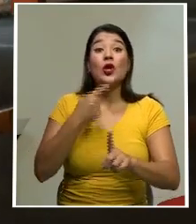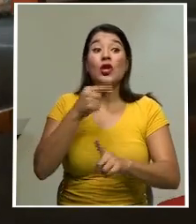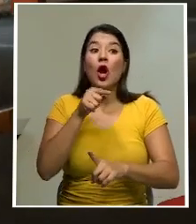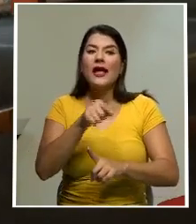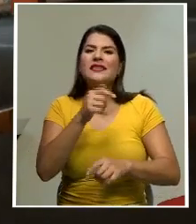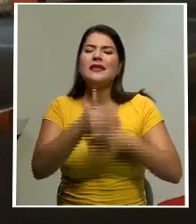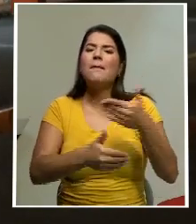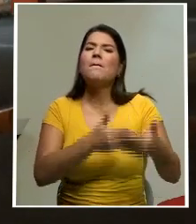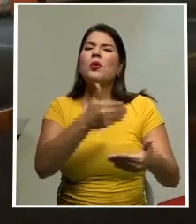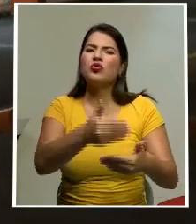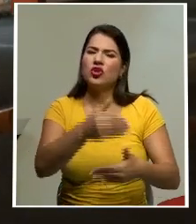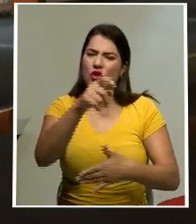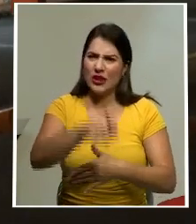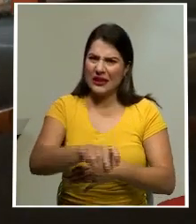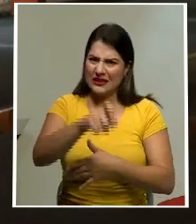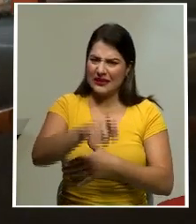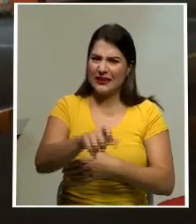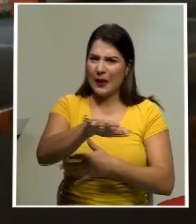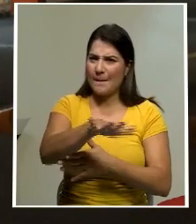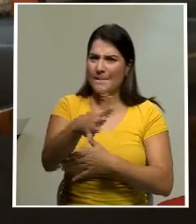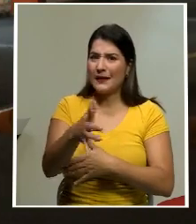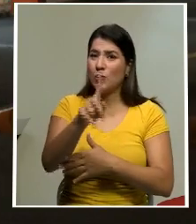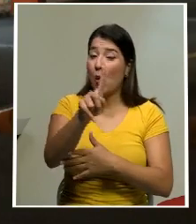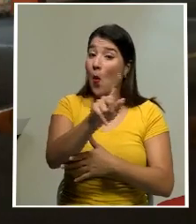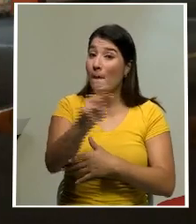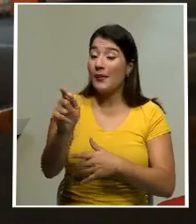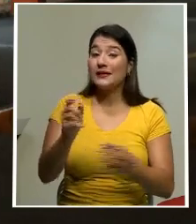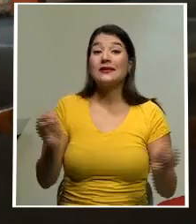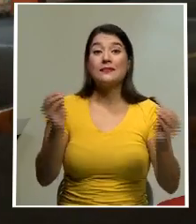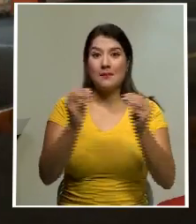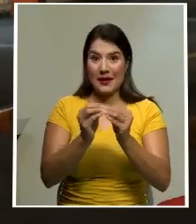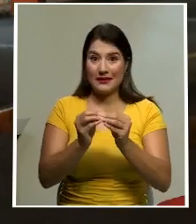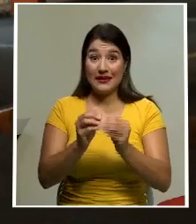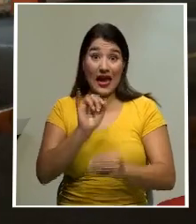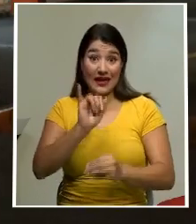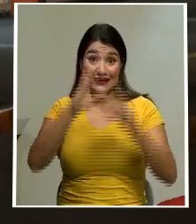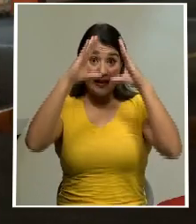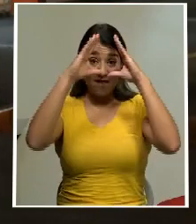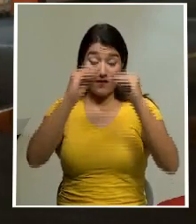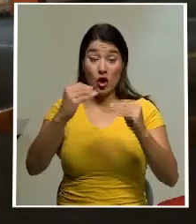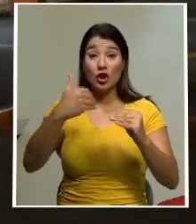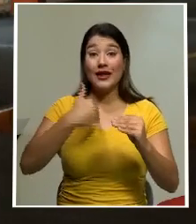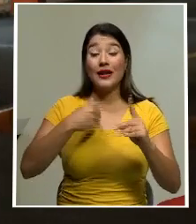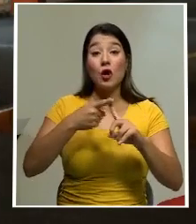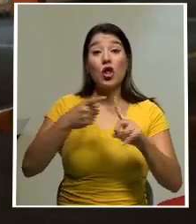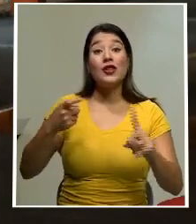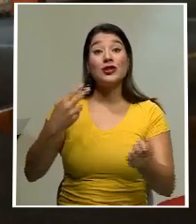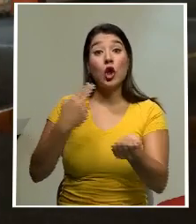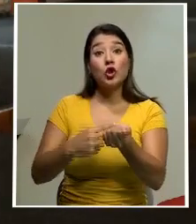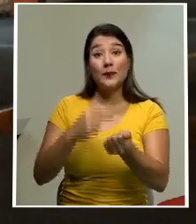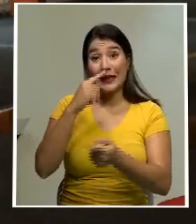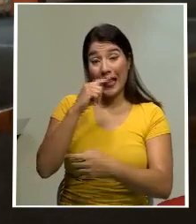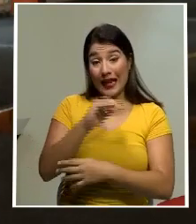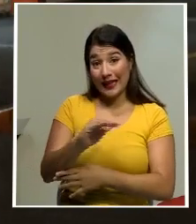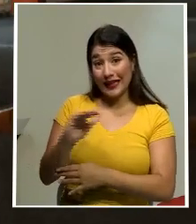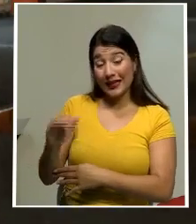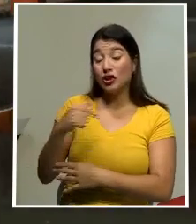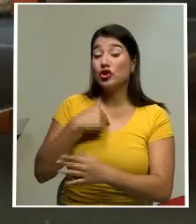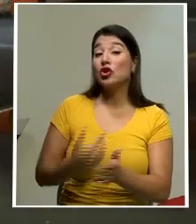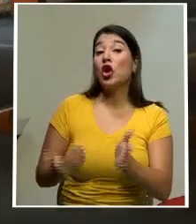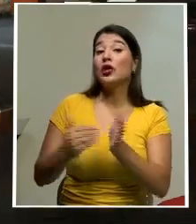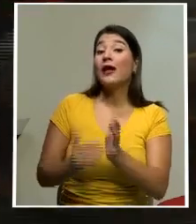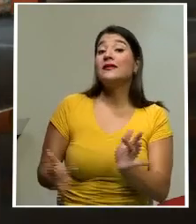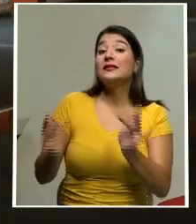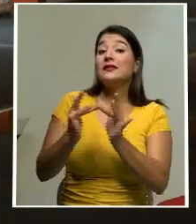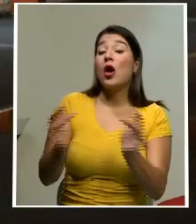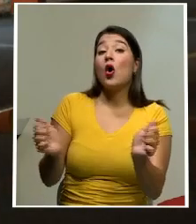procedimiento podría tardar cerca de un mes más. Esta es la información que tenemos desde el Hospital de Niños. Vuelvo con usted al estudio